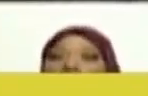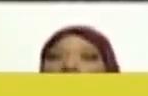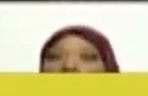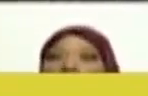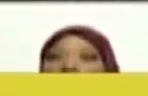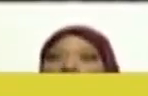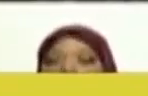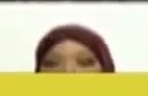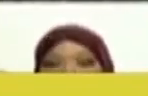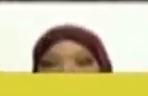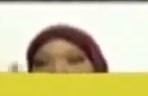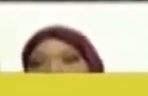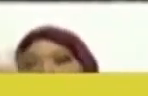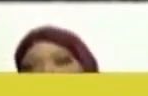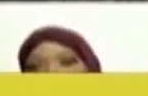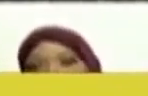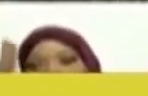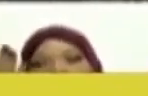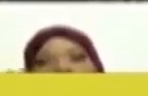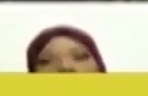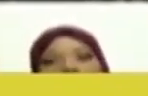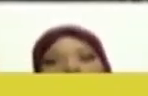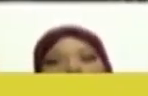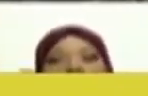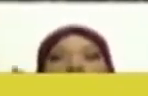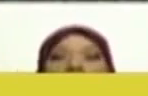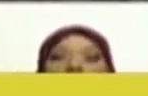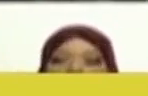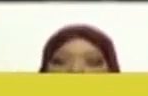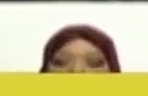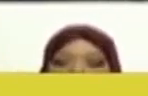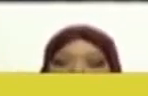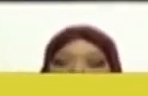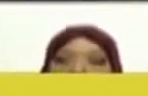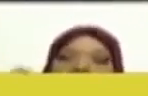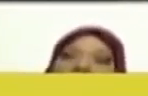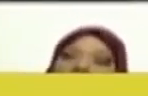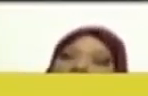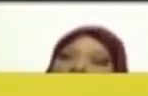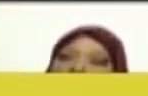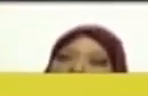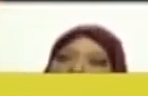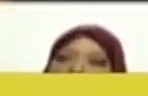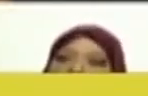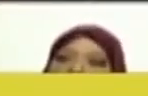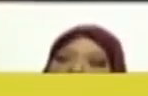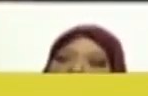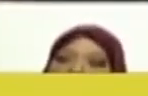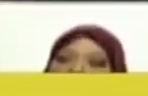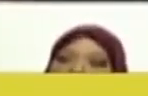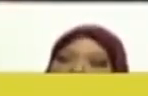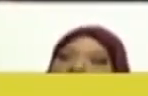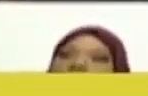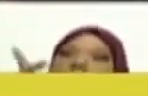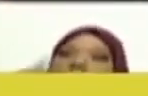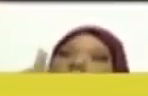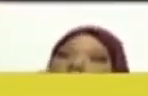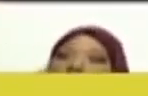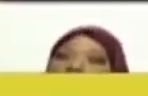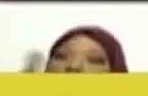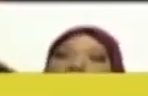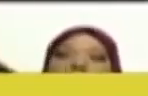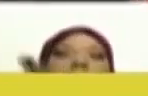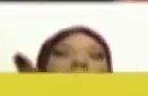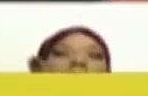ver el nuevo mapa de Venezuela aquí en el Salón de las Constituciones, como es llamado. y que digan, mi papá, mi